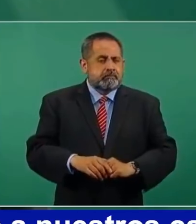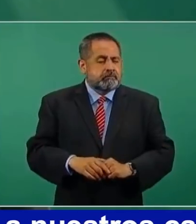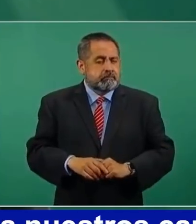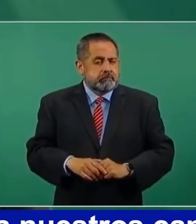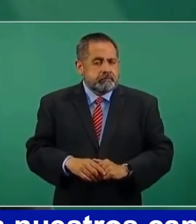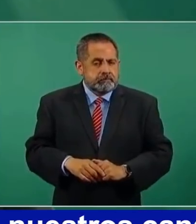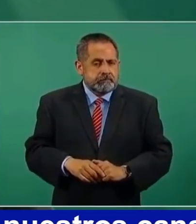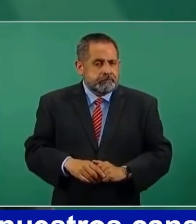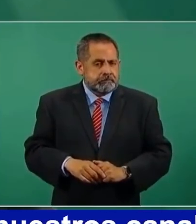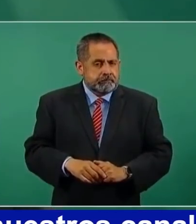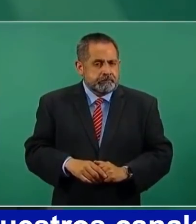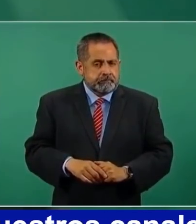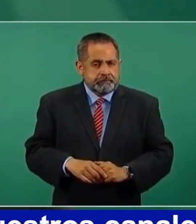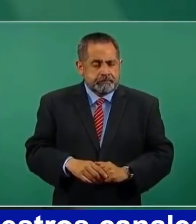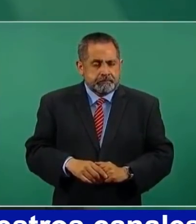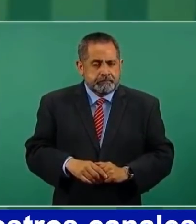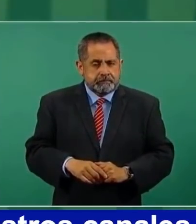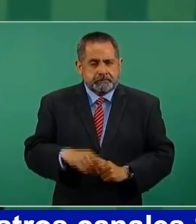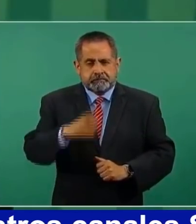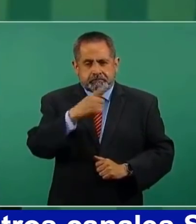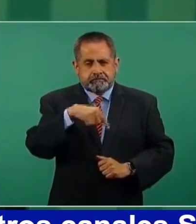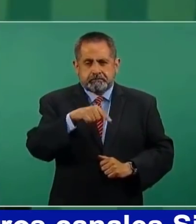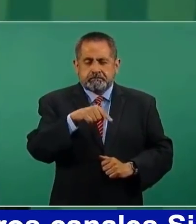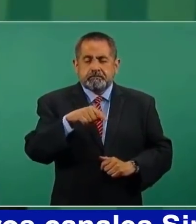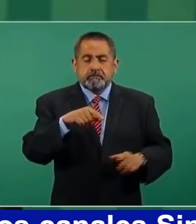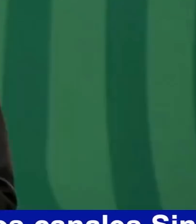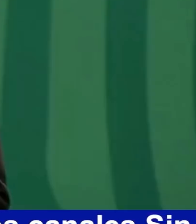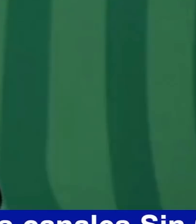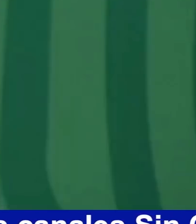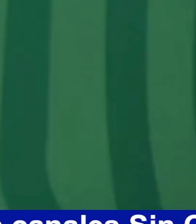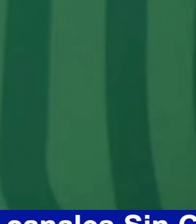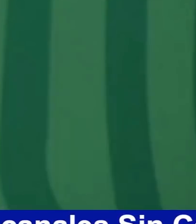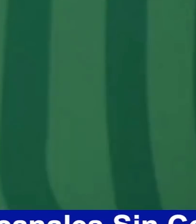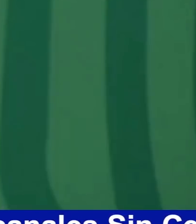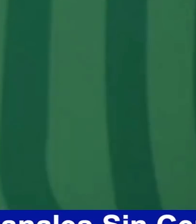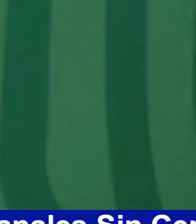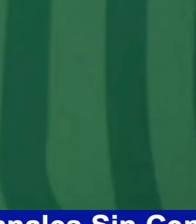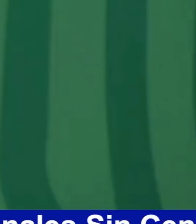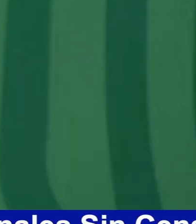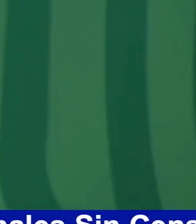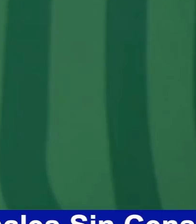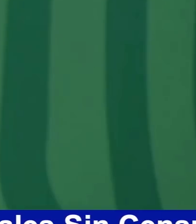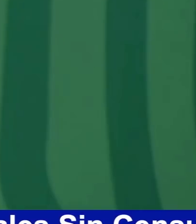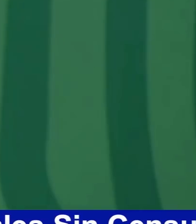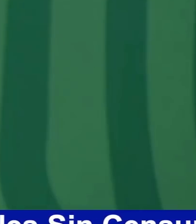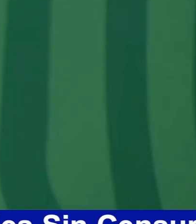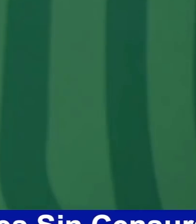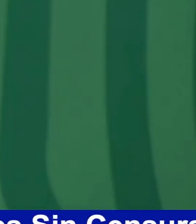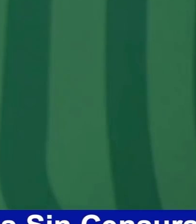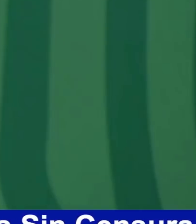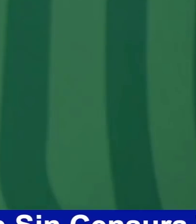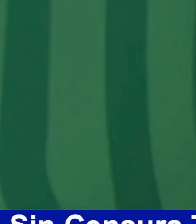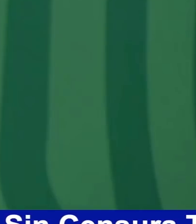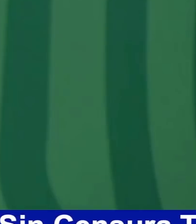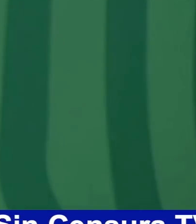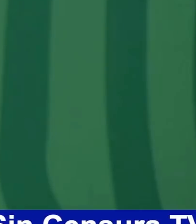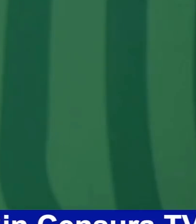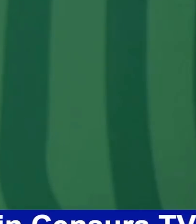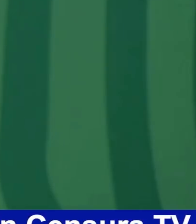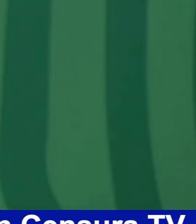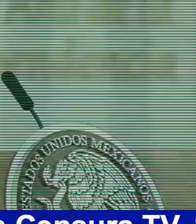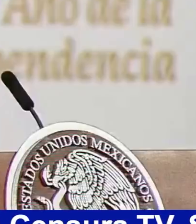Pero ellos también argumentaron de que tenían incrementos y hubo aumentos,